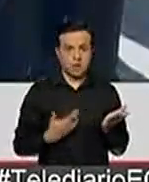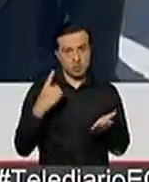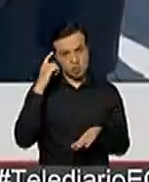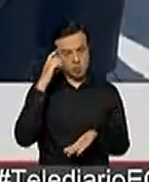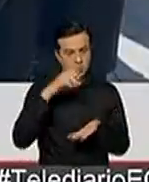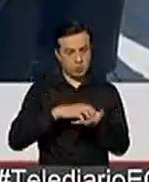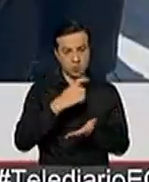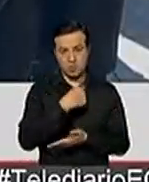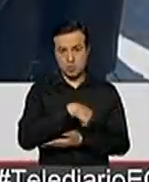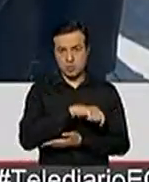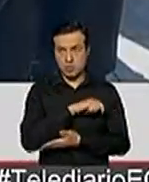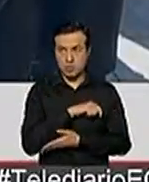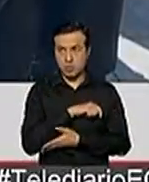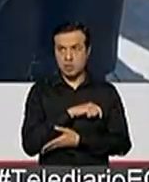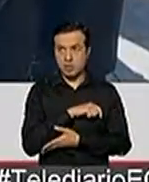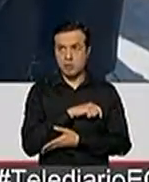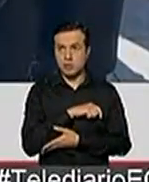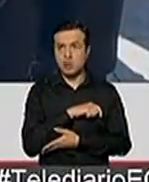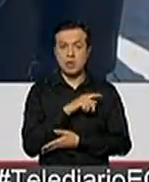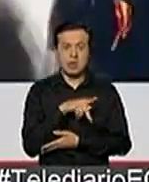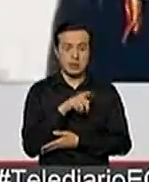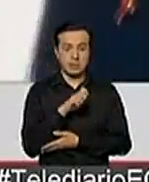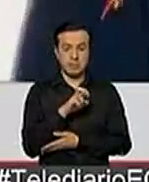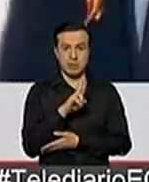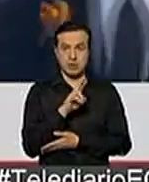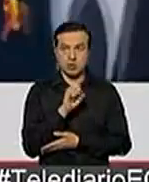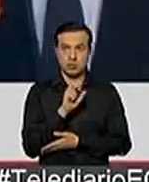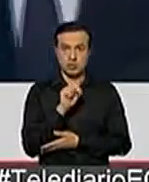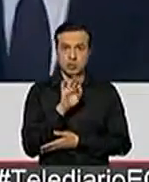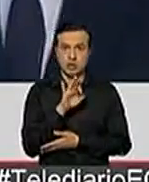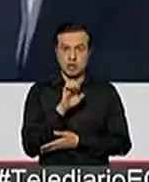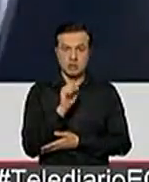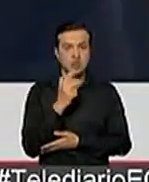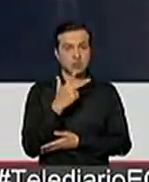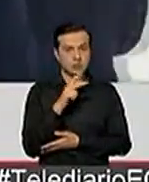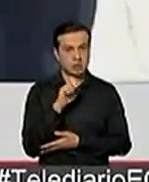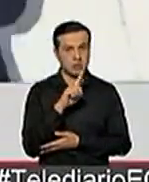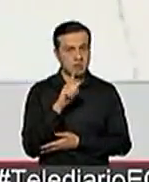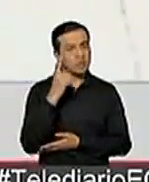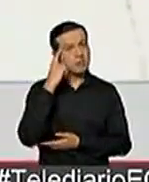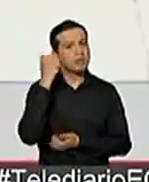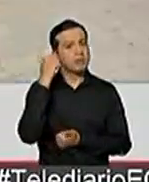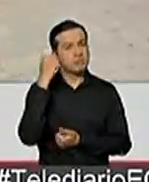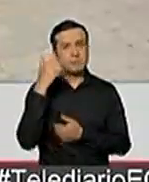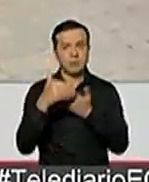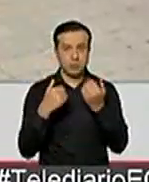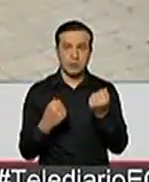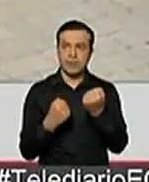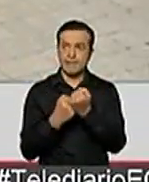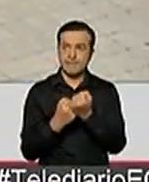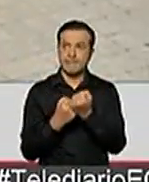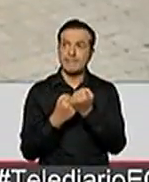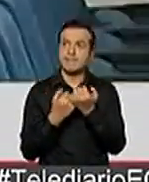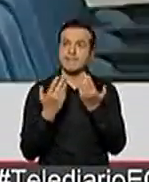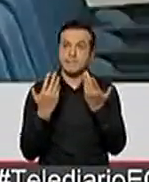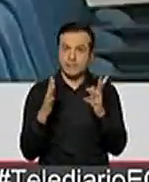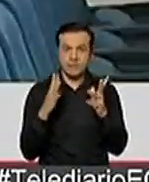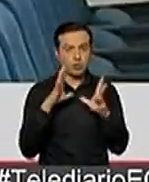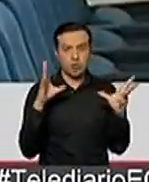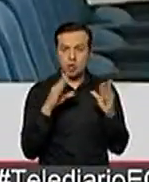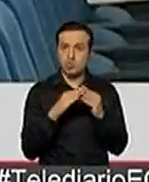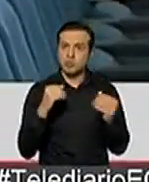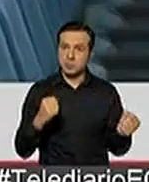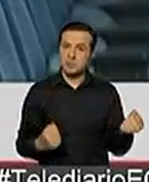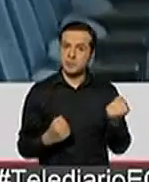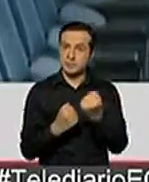Gobierno de España, en sus funciones, Pedro Sánchez, celebró el fin de semana el proceso que contó con el apoyo del Poder Legislativo, Ejecutivo y